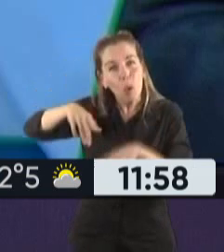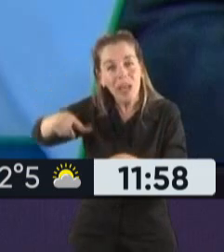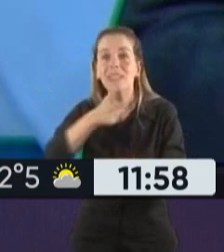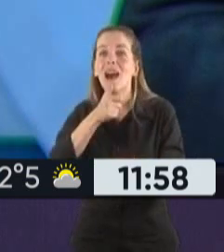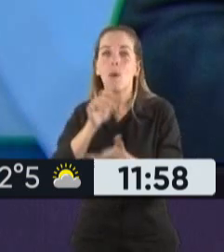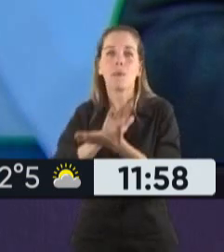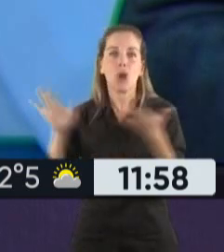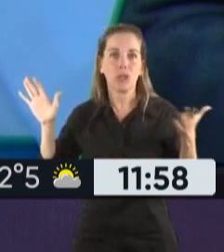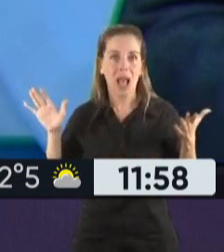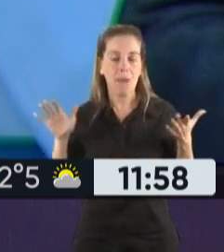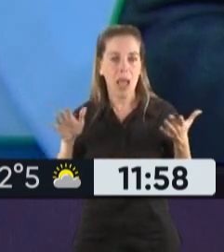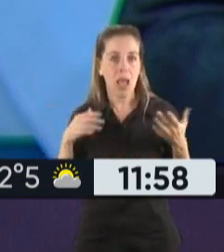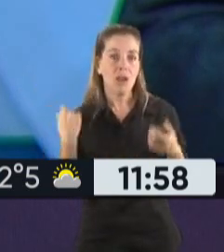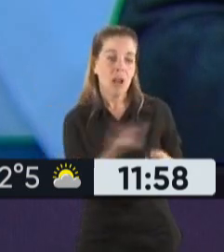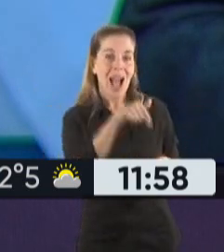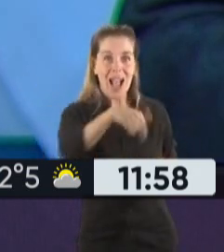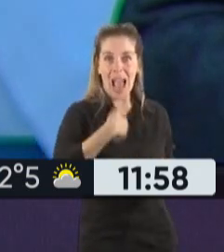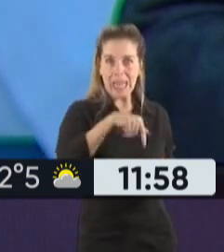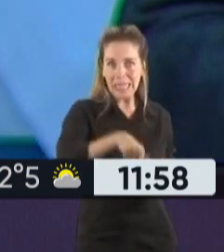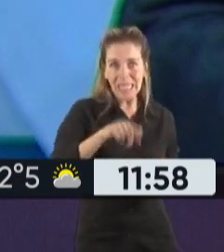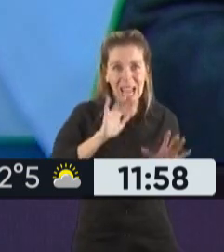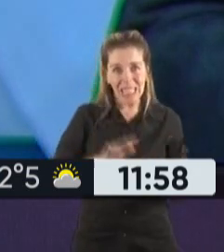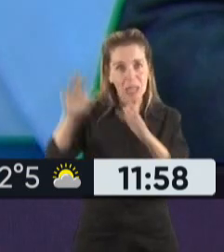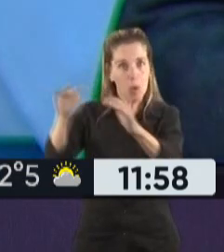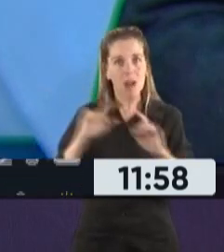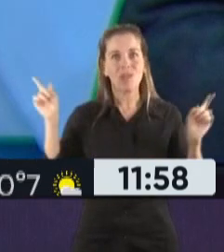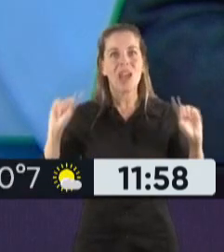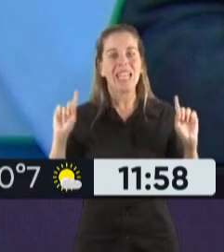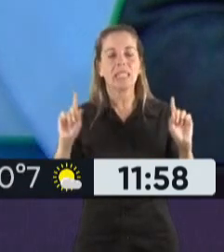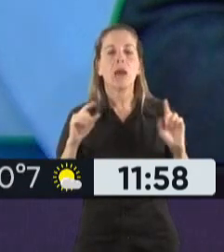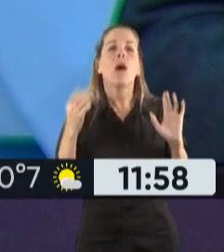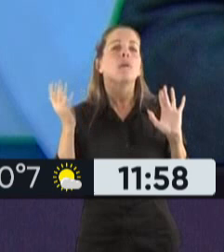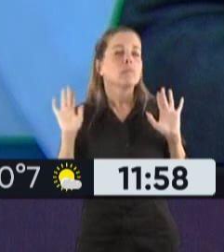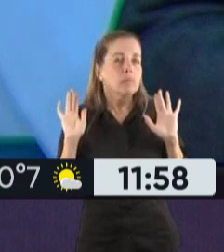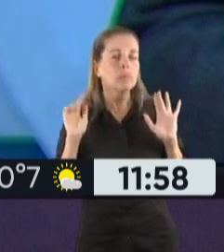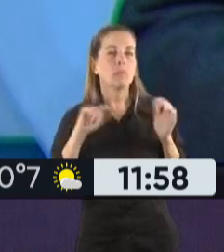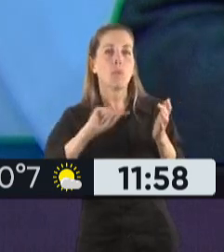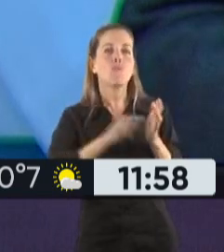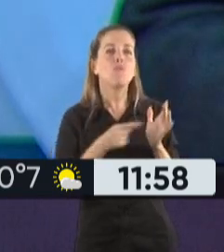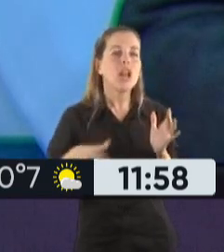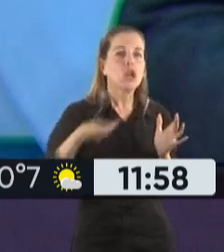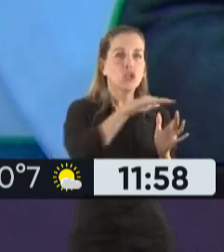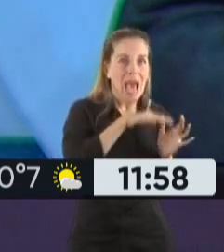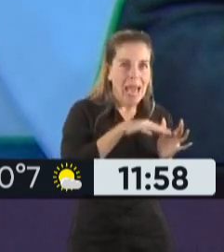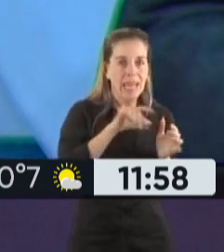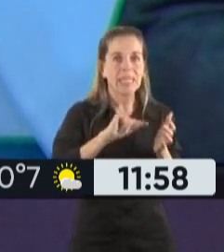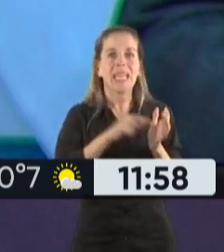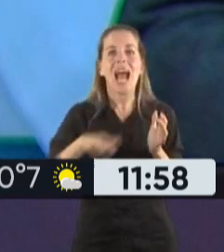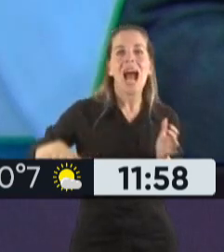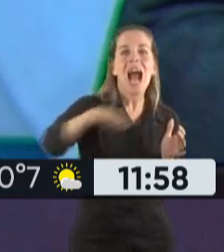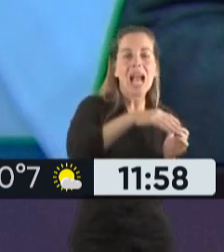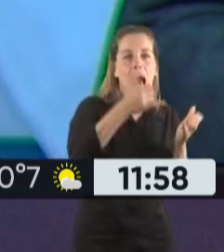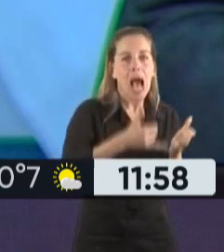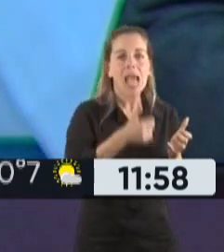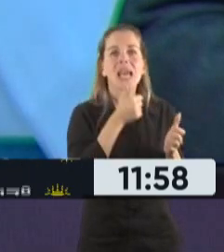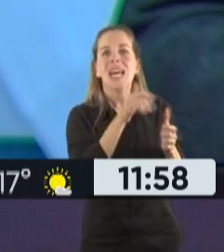Nosotros no hemos hecho ese desarrollo, porque nosotros generalmente, bueno, hablo puntualmente de la Ciudad de Buenos Aires y del área metropolitana de Buenos Aires, tomamos el agua del Río de